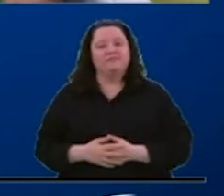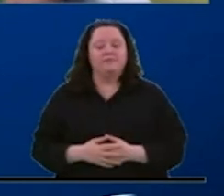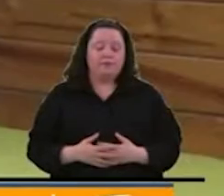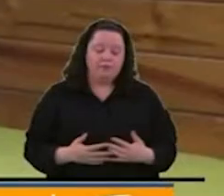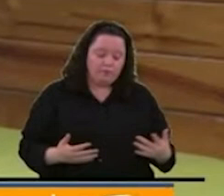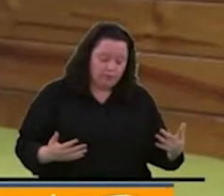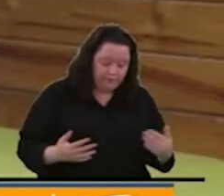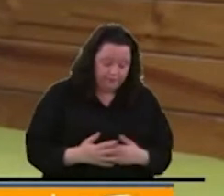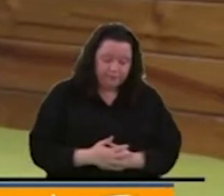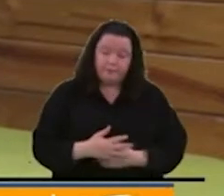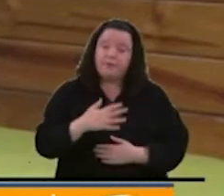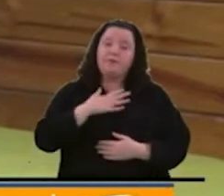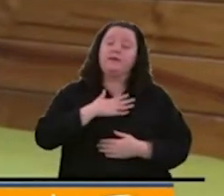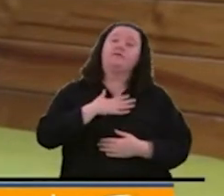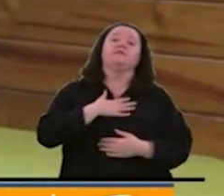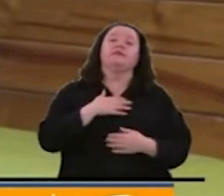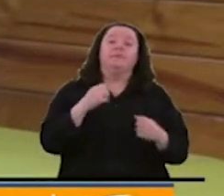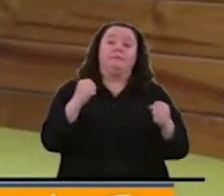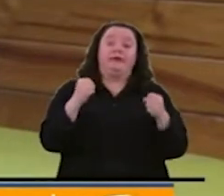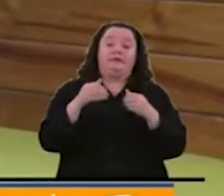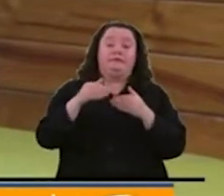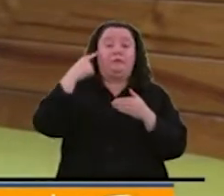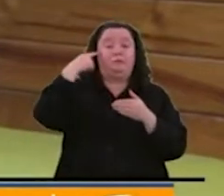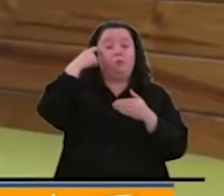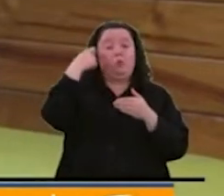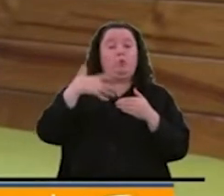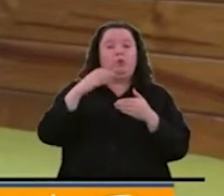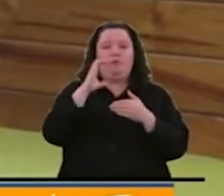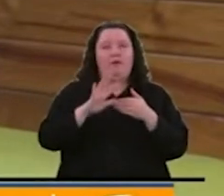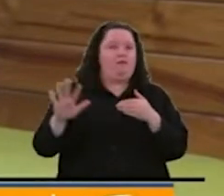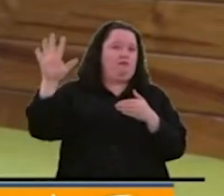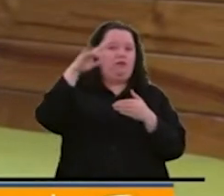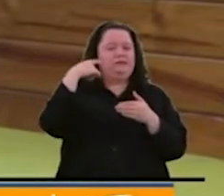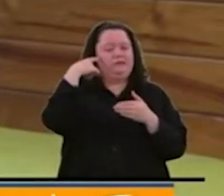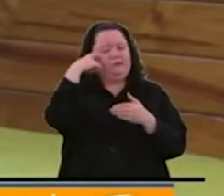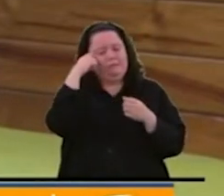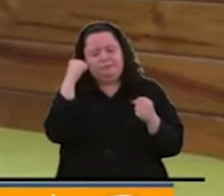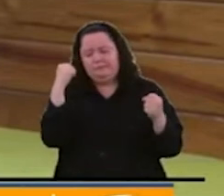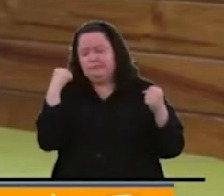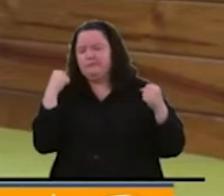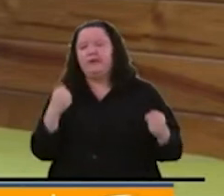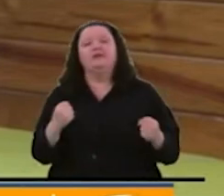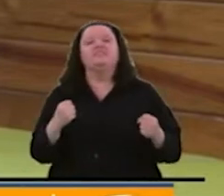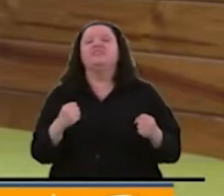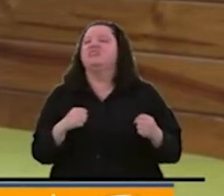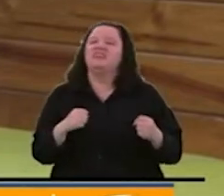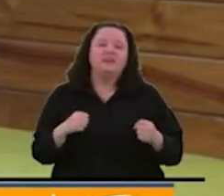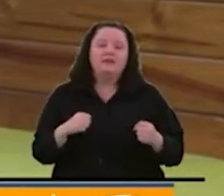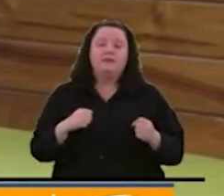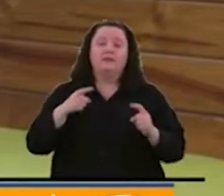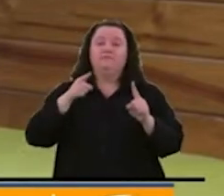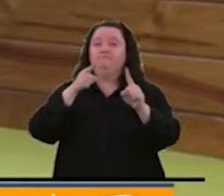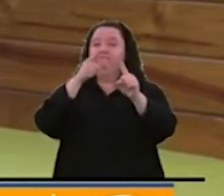Bueno, para mí el mayor desafío que seguimos teniendo todos los colombianos es el logro de